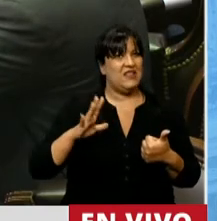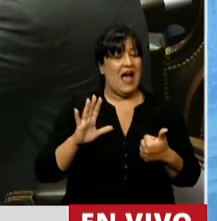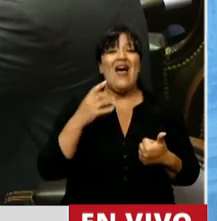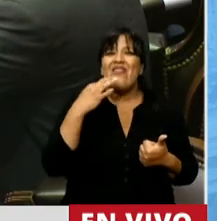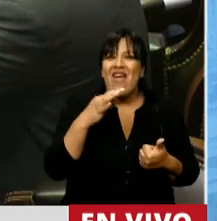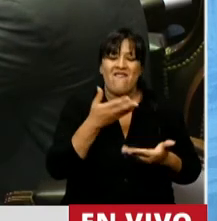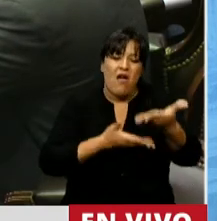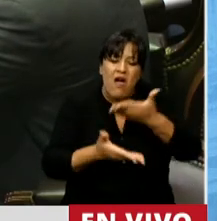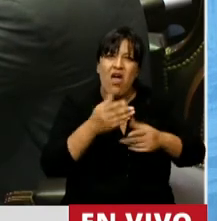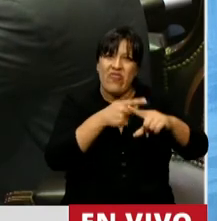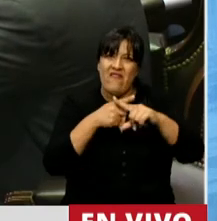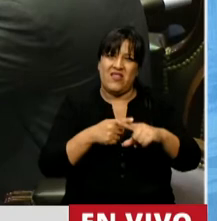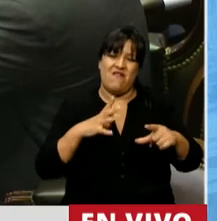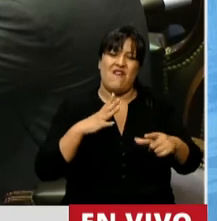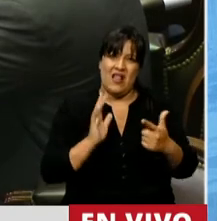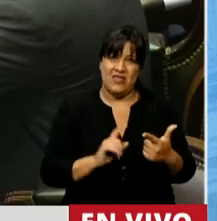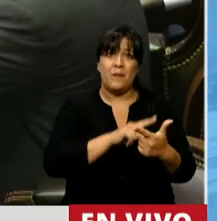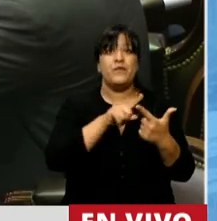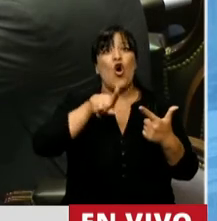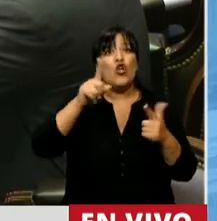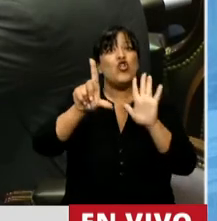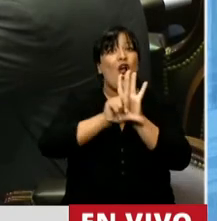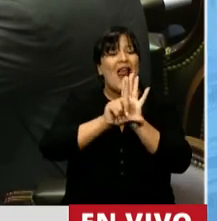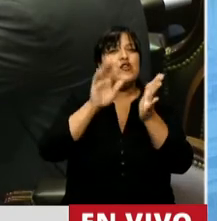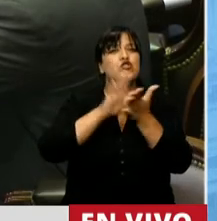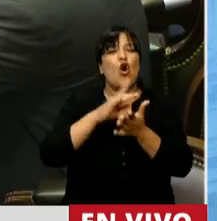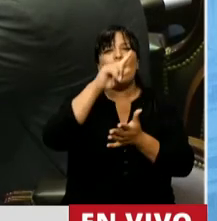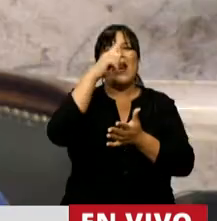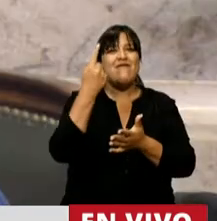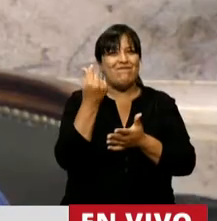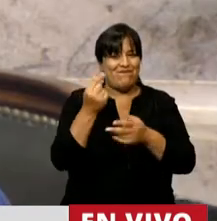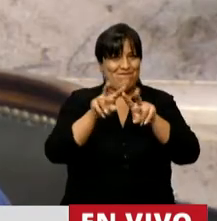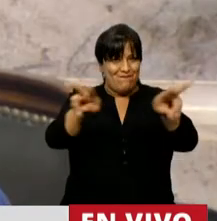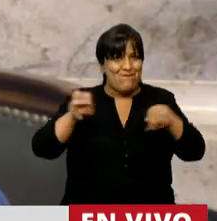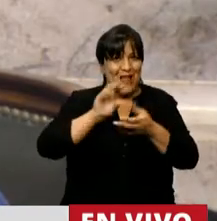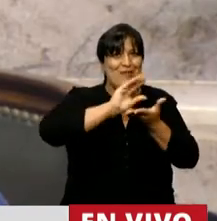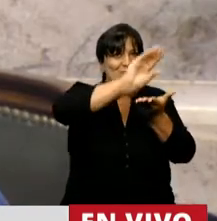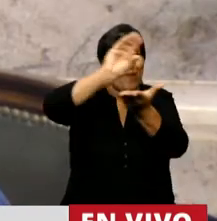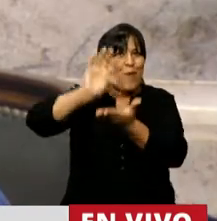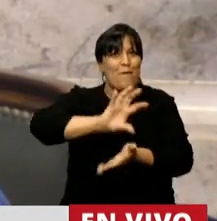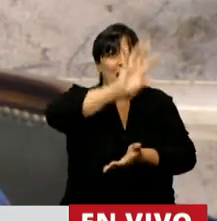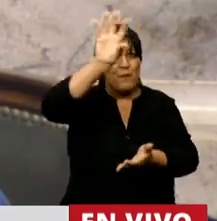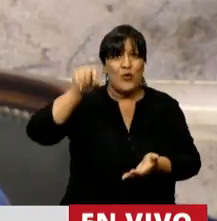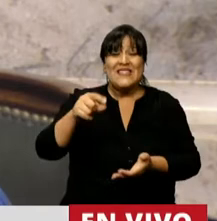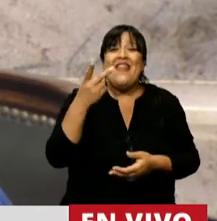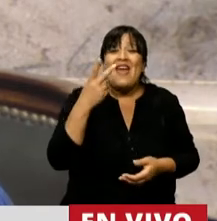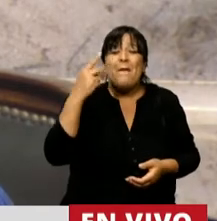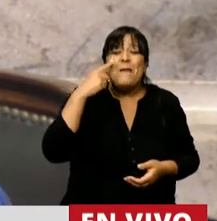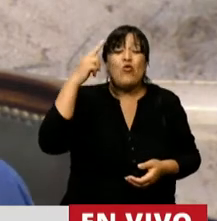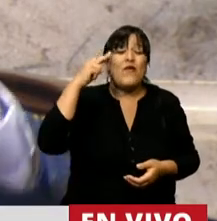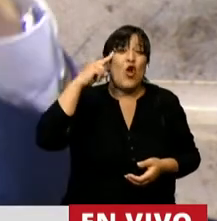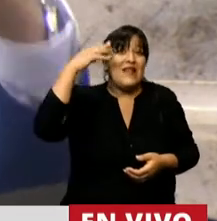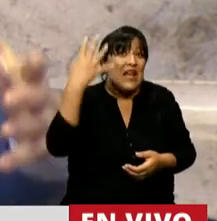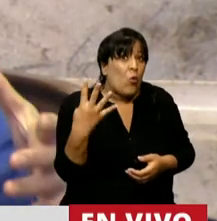deliberando. Otra es la ley de coparticipación federal. Desde el año 94 tenemos pendiente ese deber. Más otras